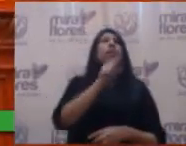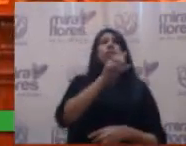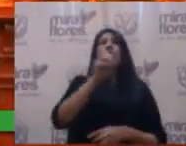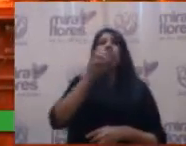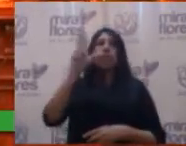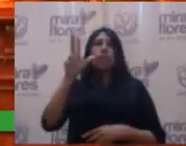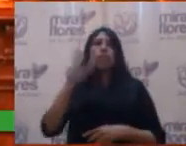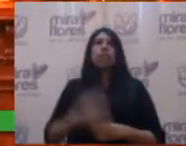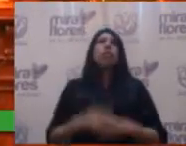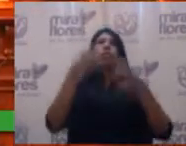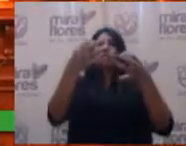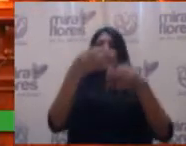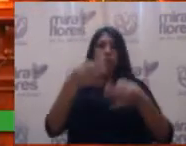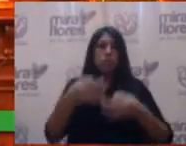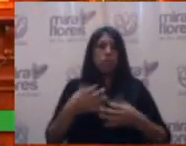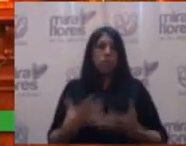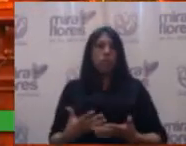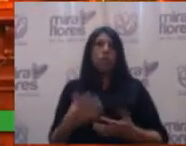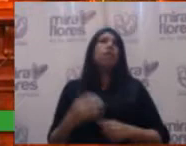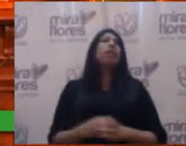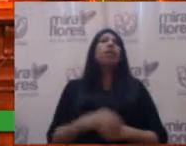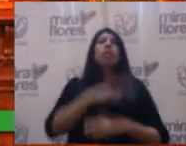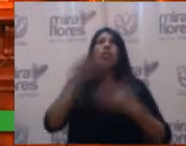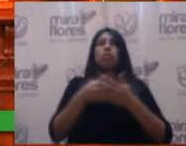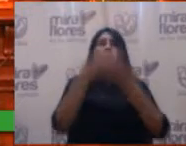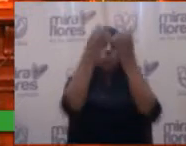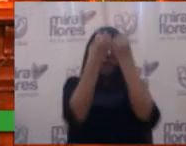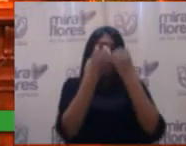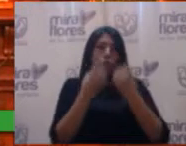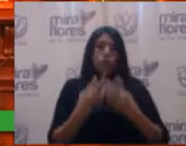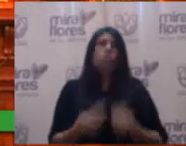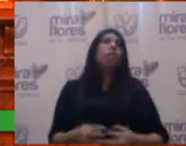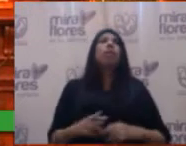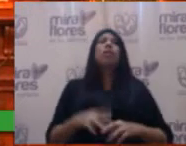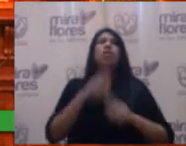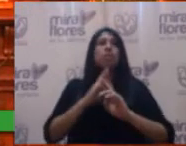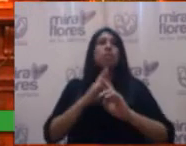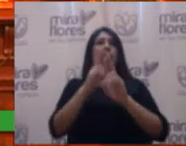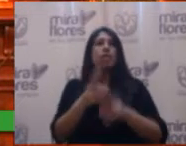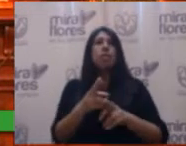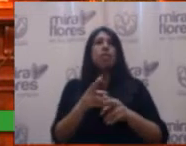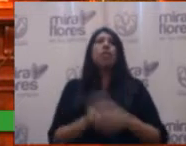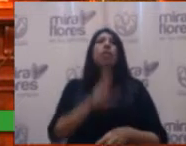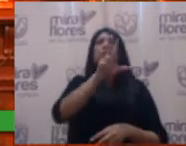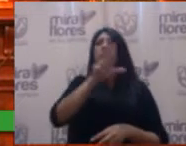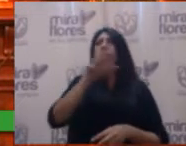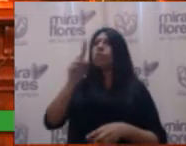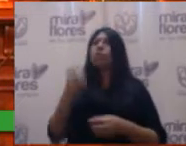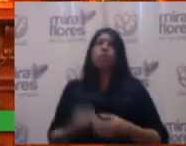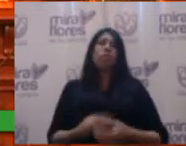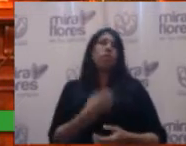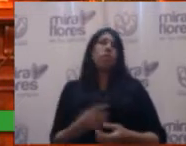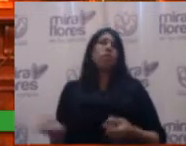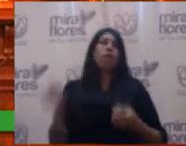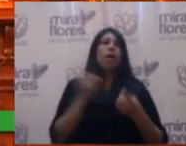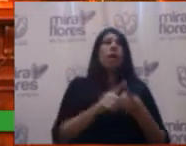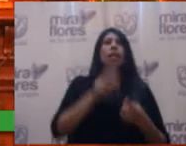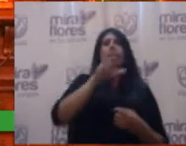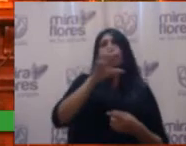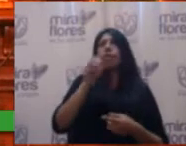Administración Tributaria, mediante los cuales informan sobre los resultados de gestión del 31 de mayo al 30 de junio del presente año